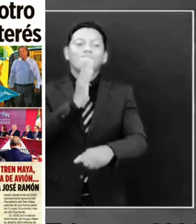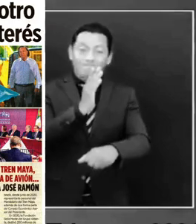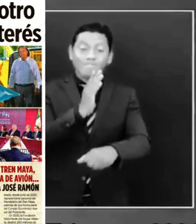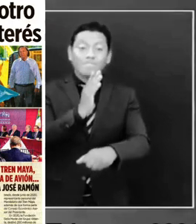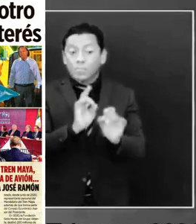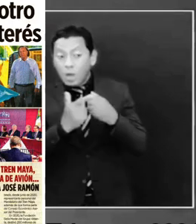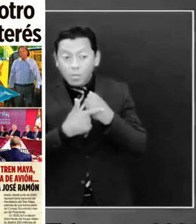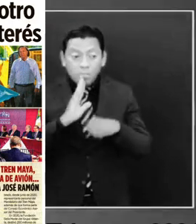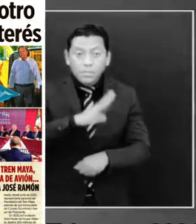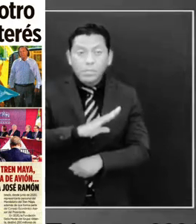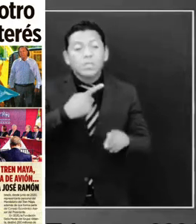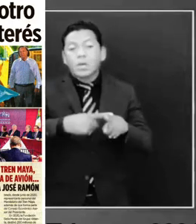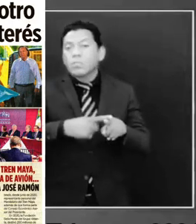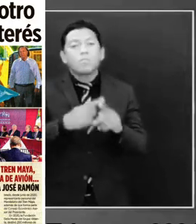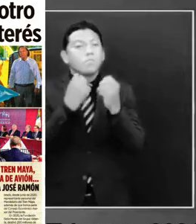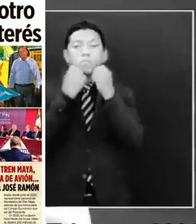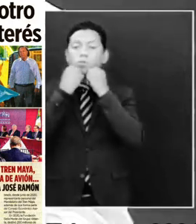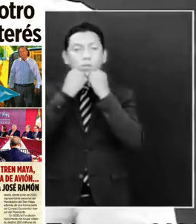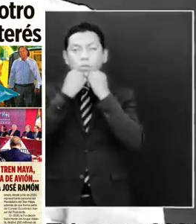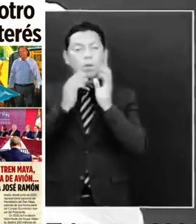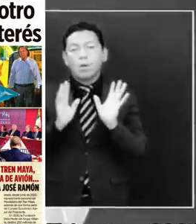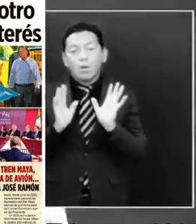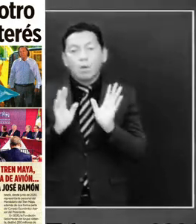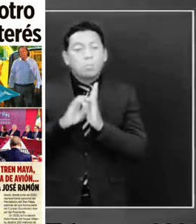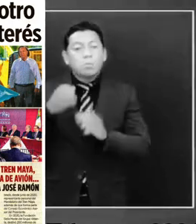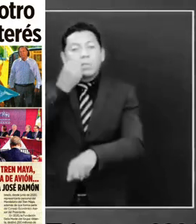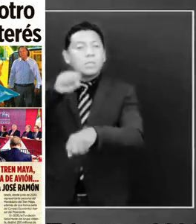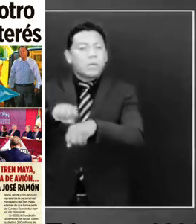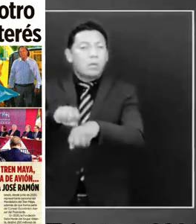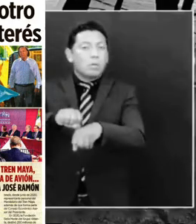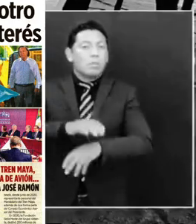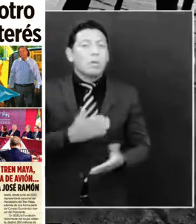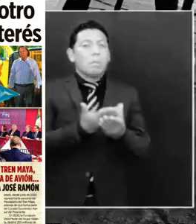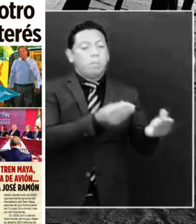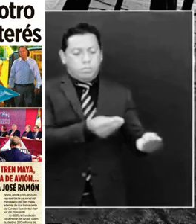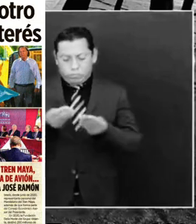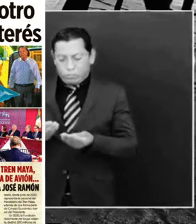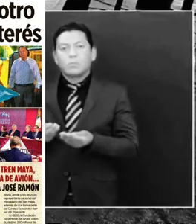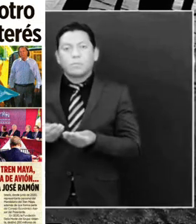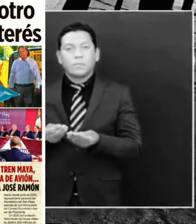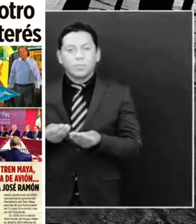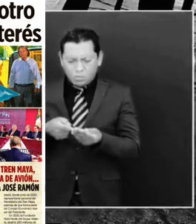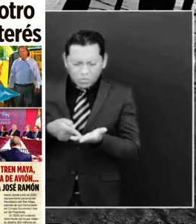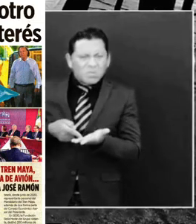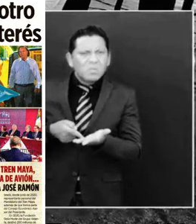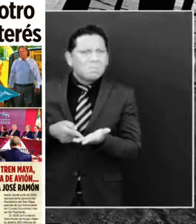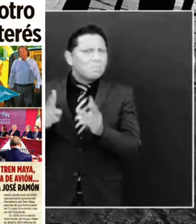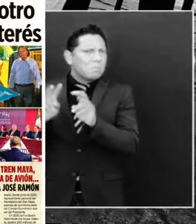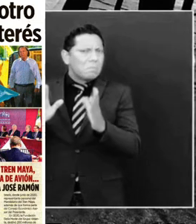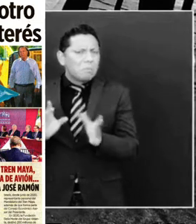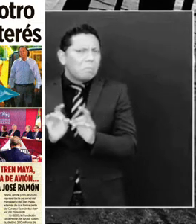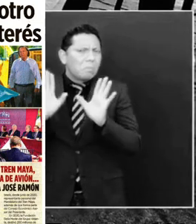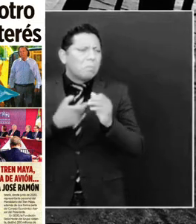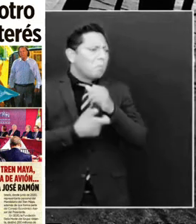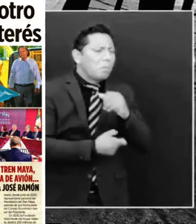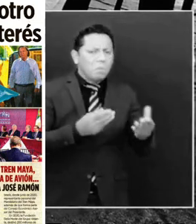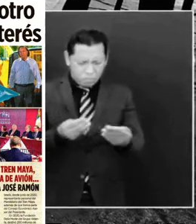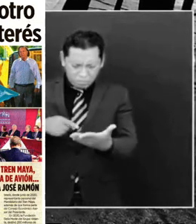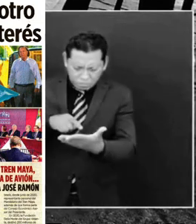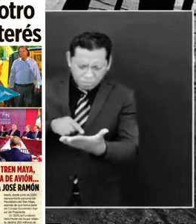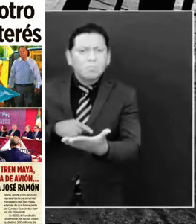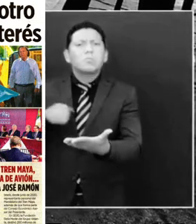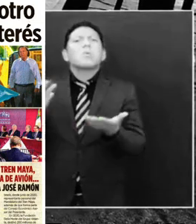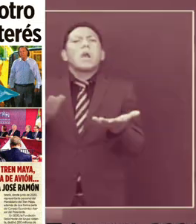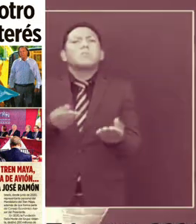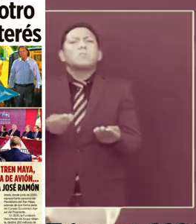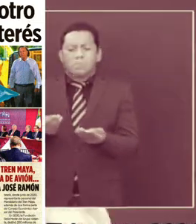impunidad, sea quien sea. Si un secretario va y me lleva un expediente sobre un supuesto hecho de corrupción,